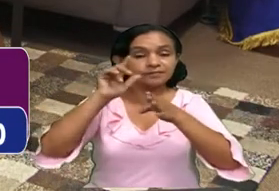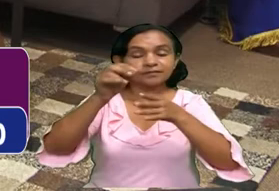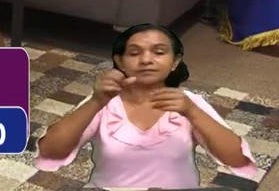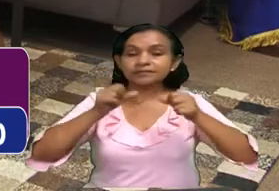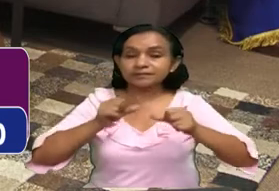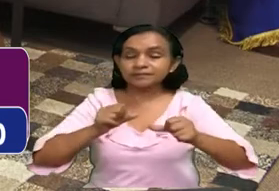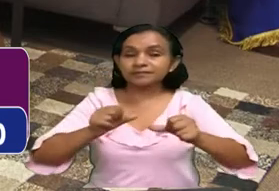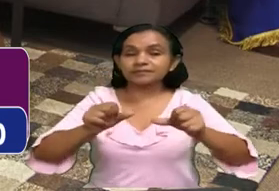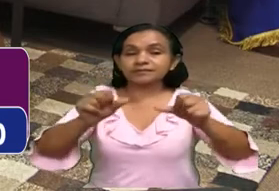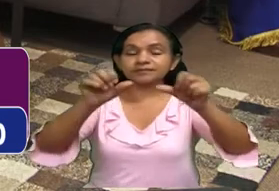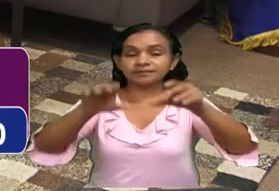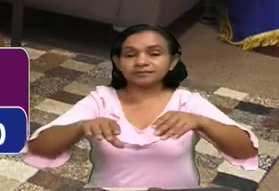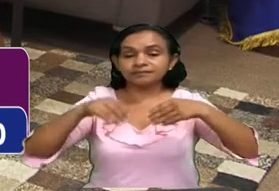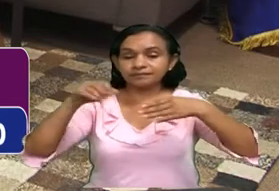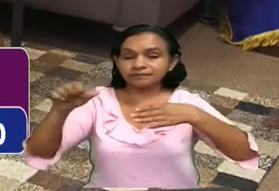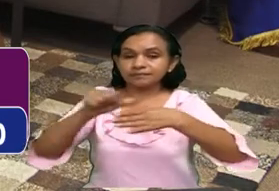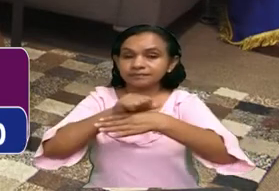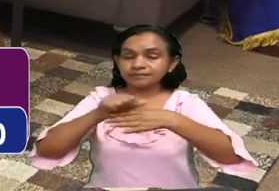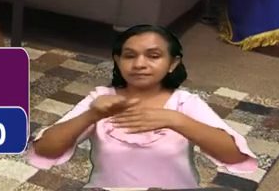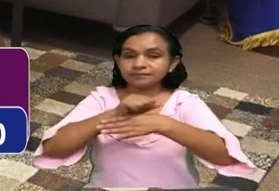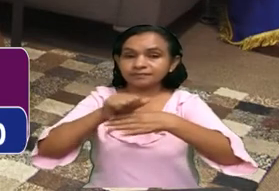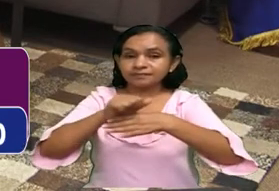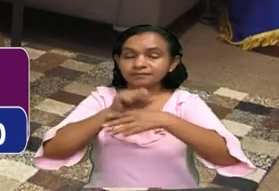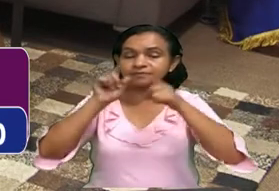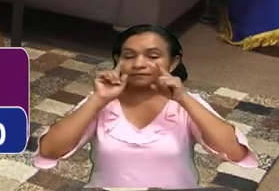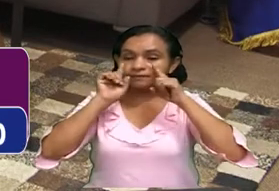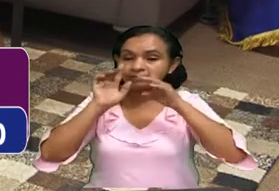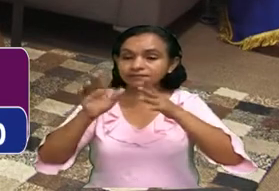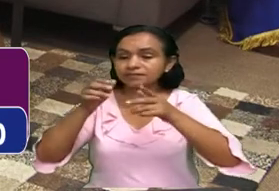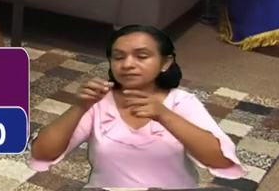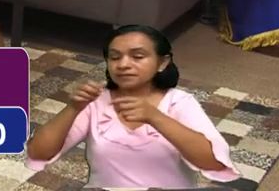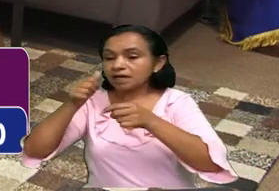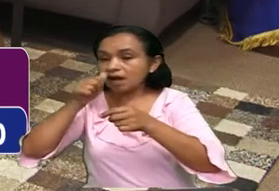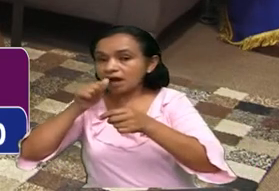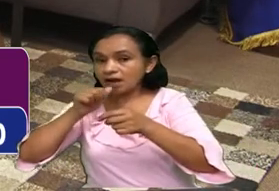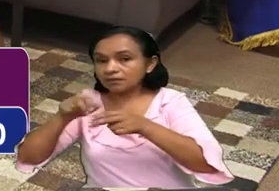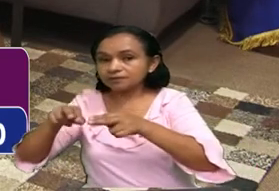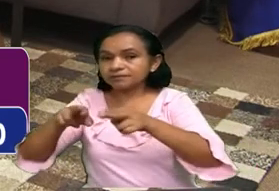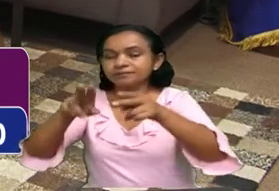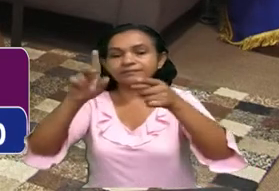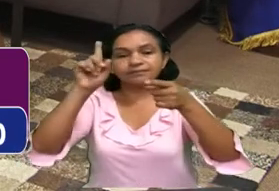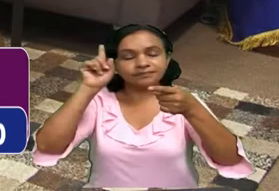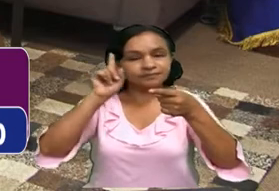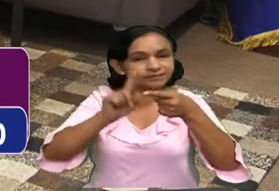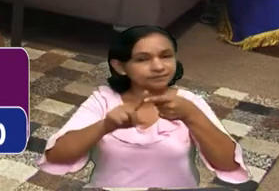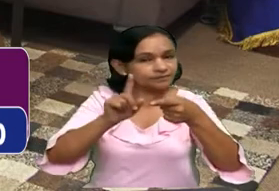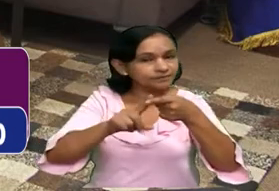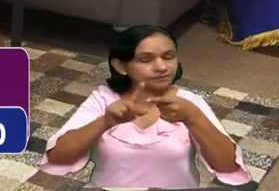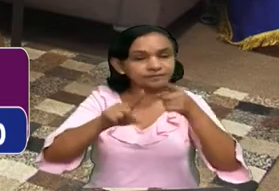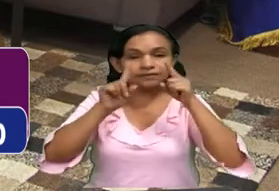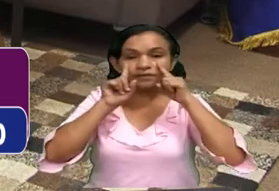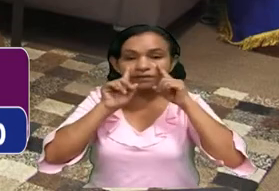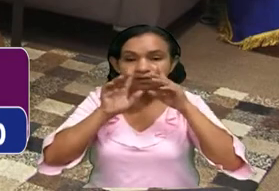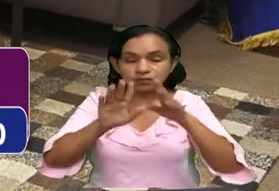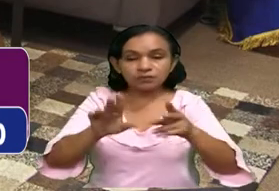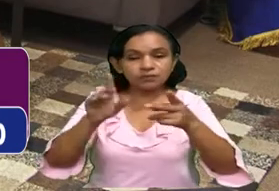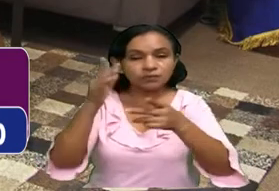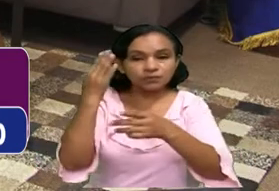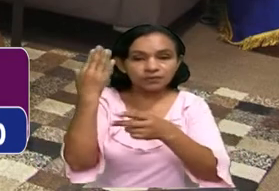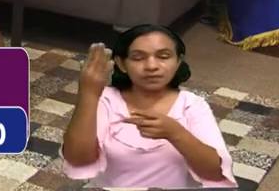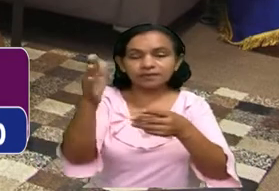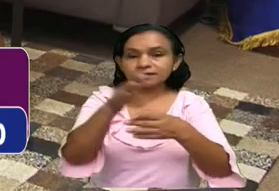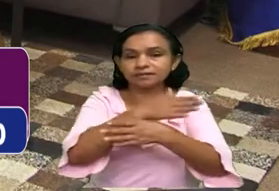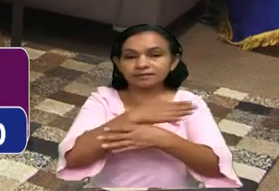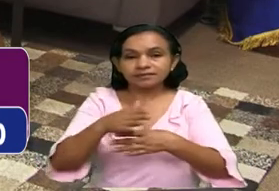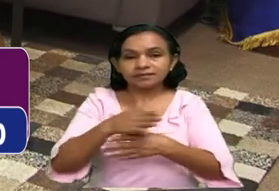seguimos adoptando prácticas como conservación de agua, conservación de ladera, etcétera,